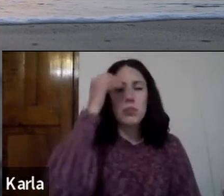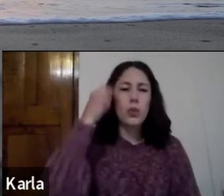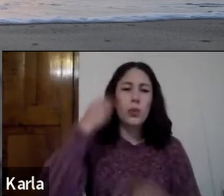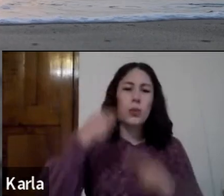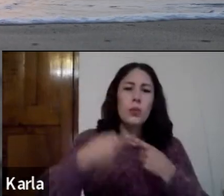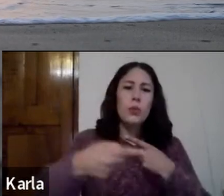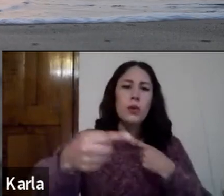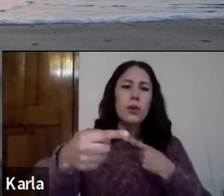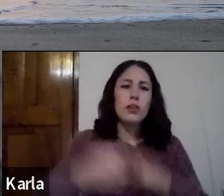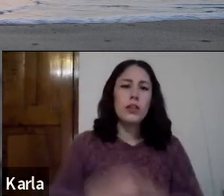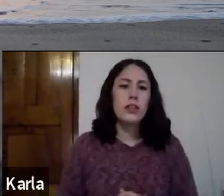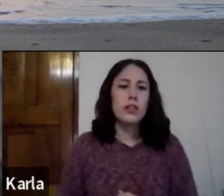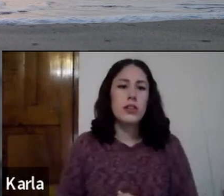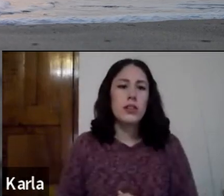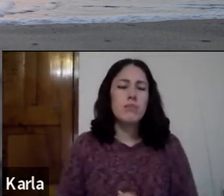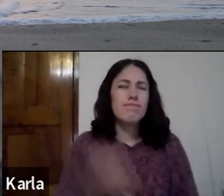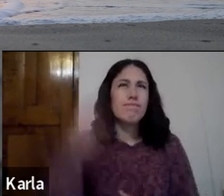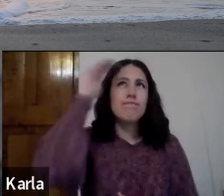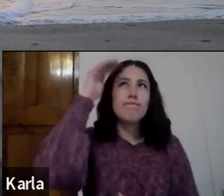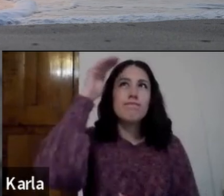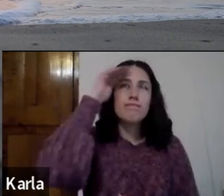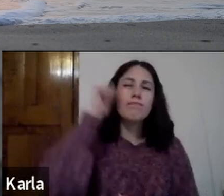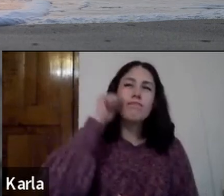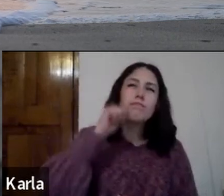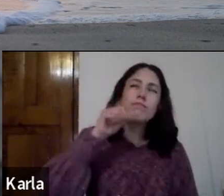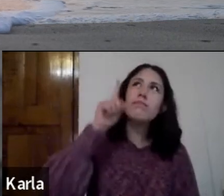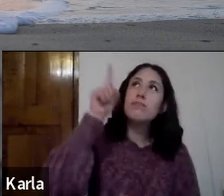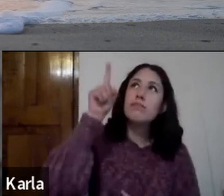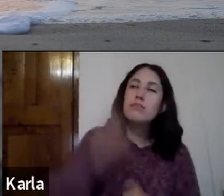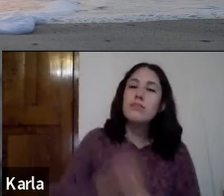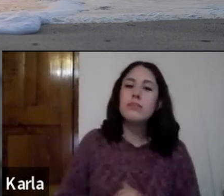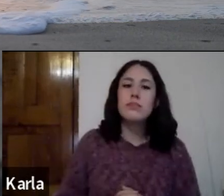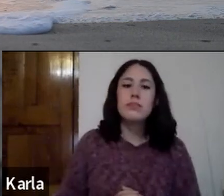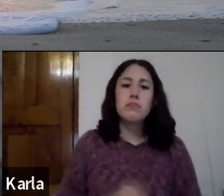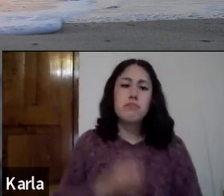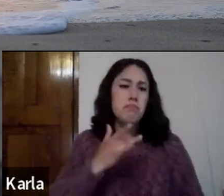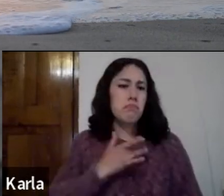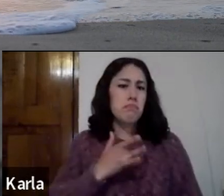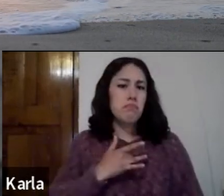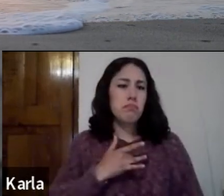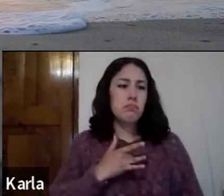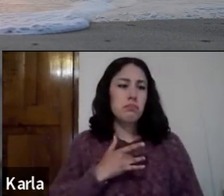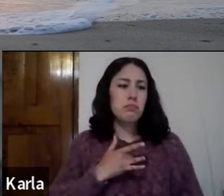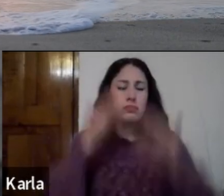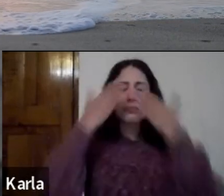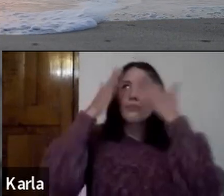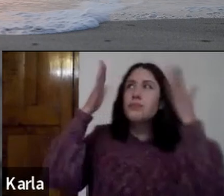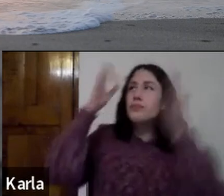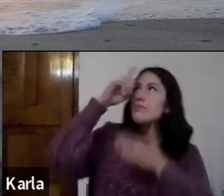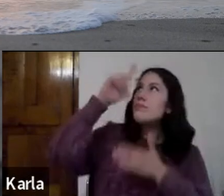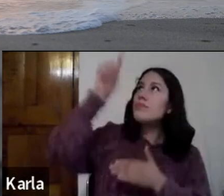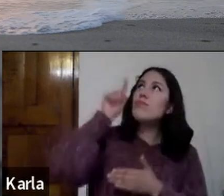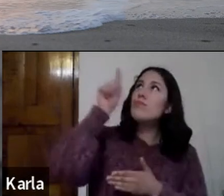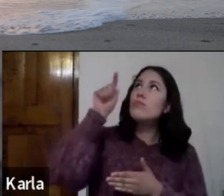en mente y en nuestro corazón abrir los ojos a ti y a los demás